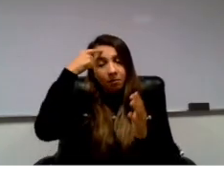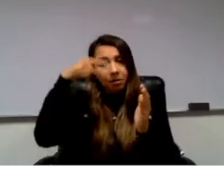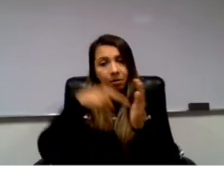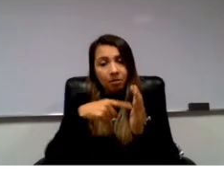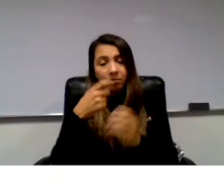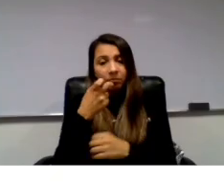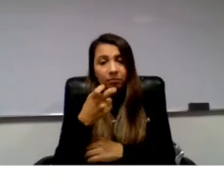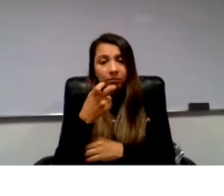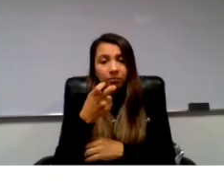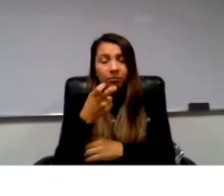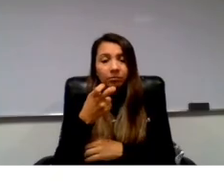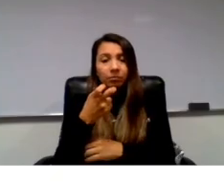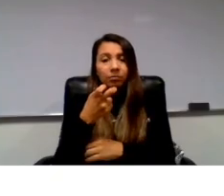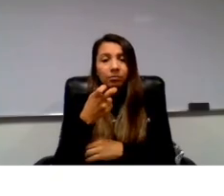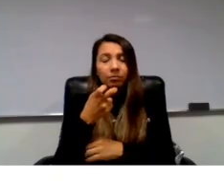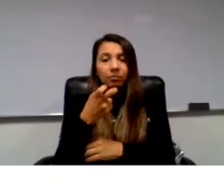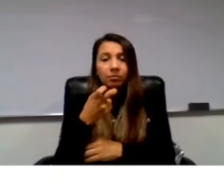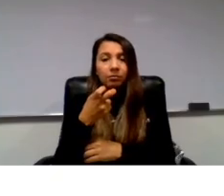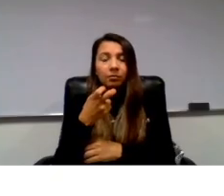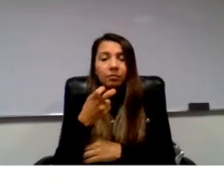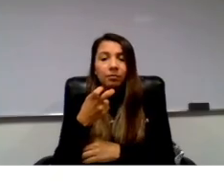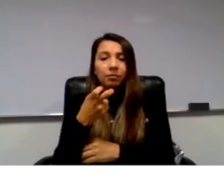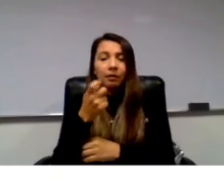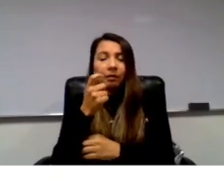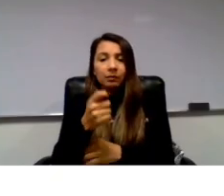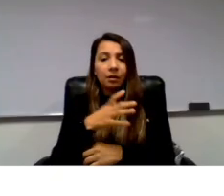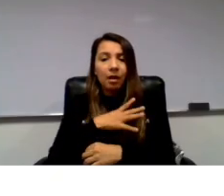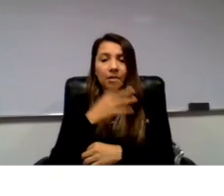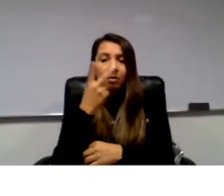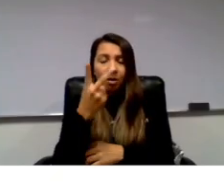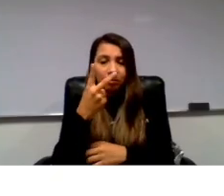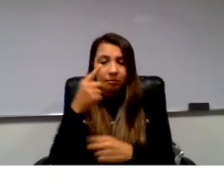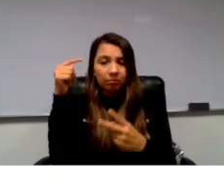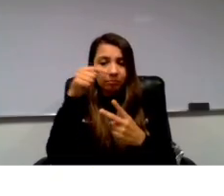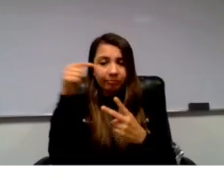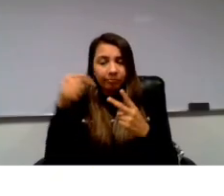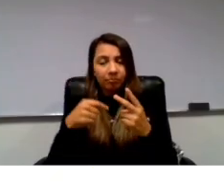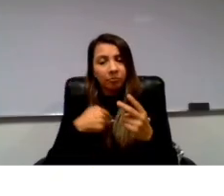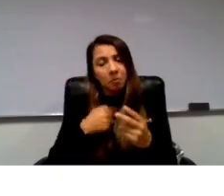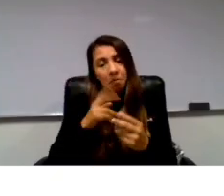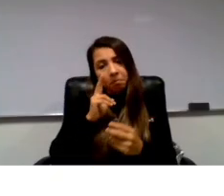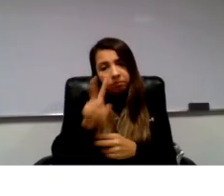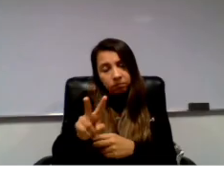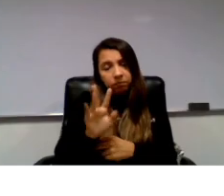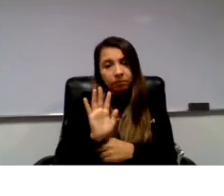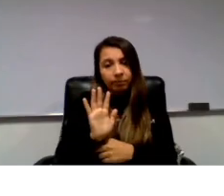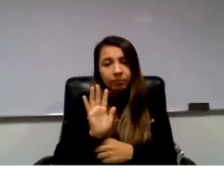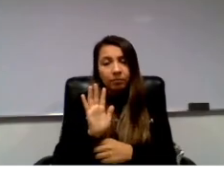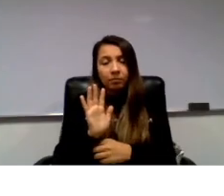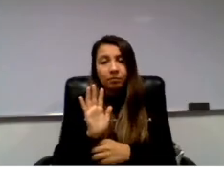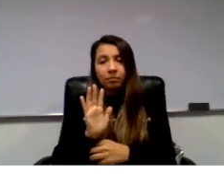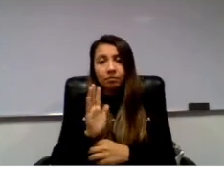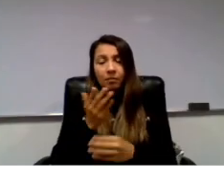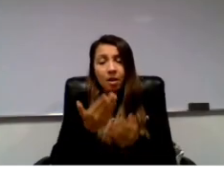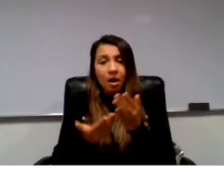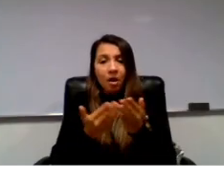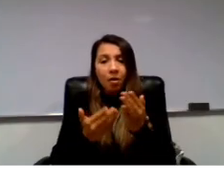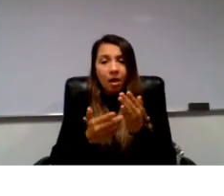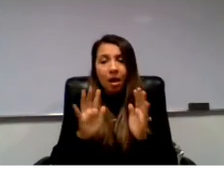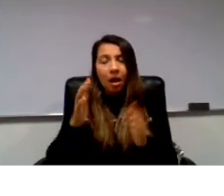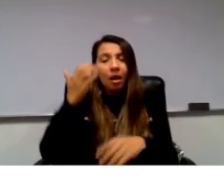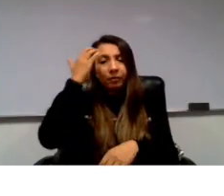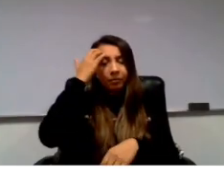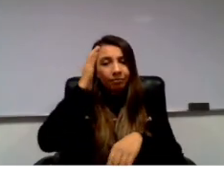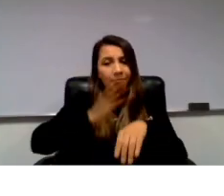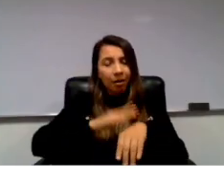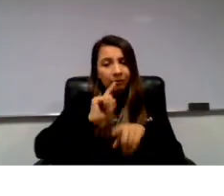una consecuencia de dos factores, al menos como yo lo veo. De que justo pues ahora se pueden conocer más cosas,